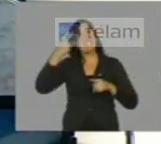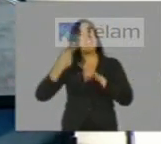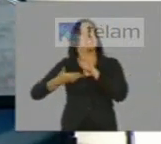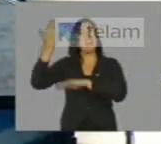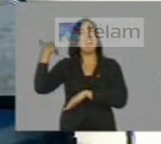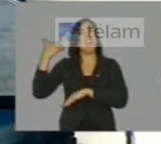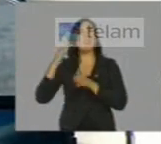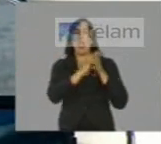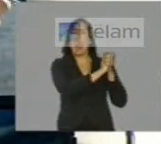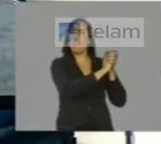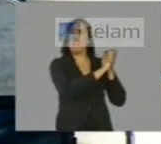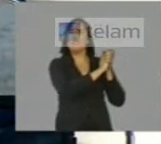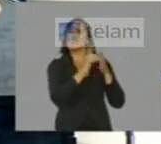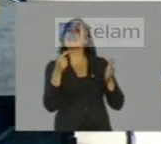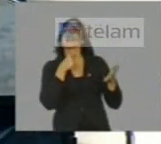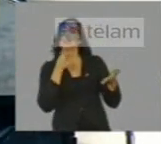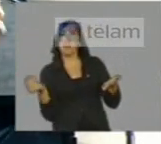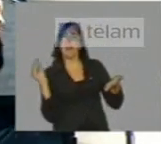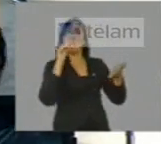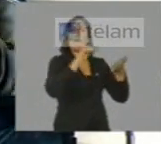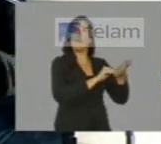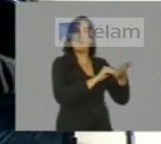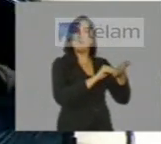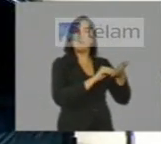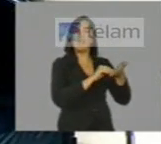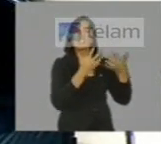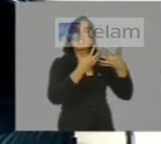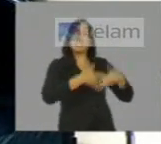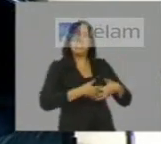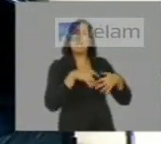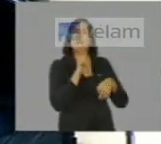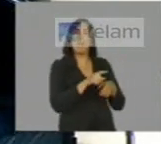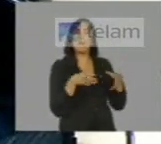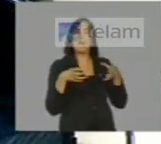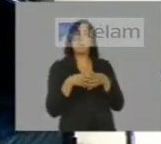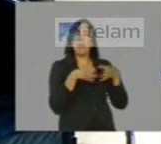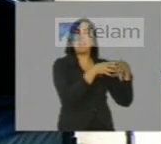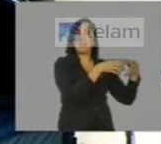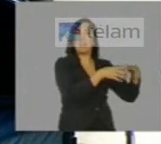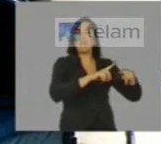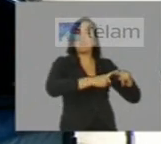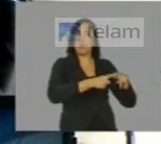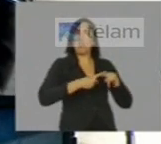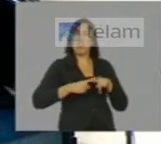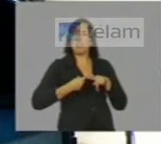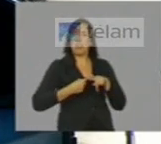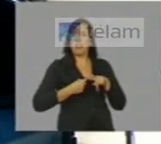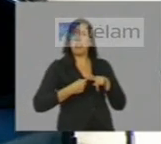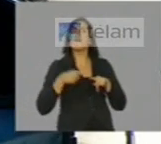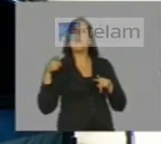era un obsesivo del sistema de partidos políticos en la República Argentina, y